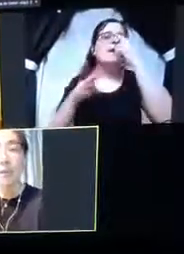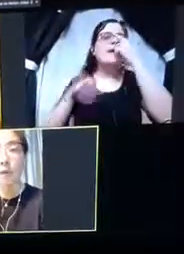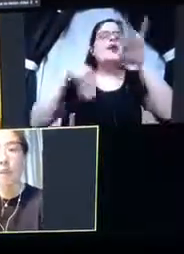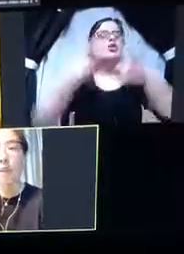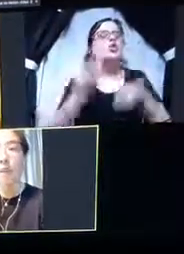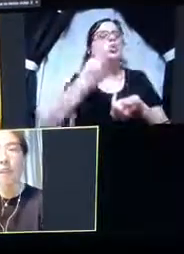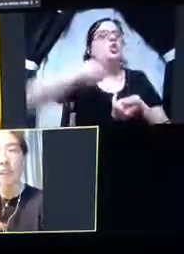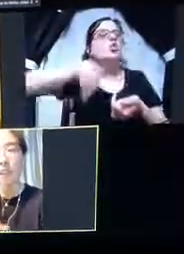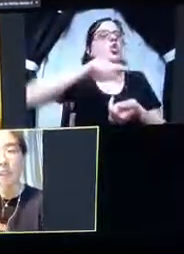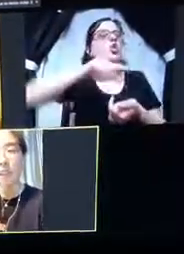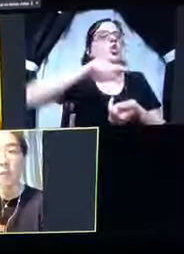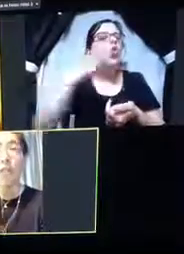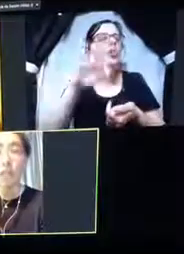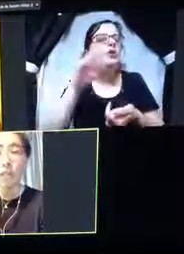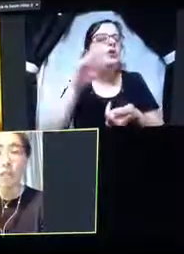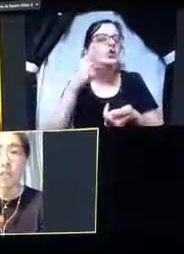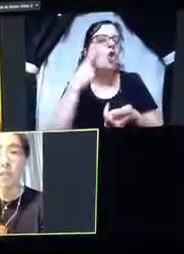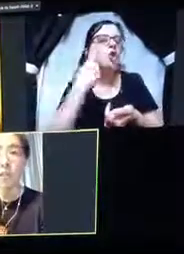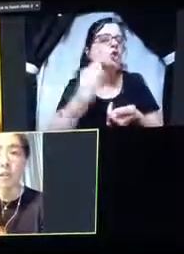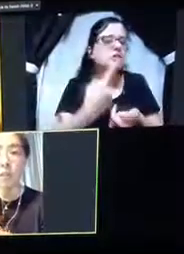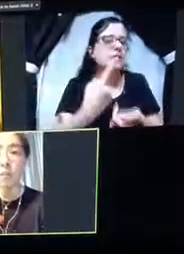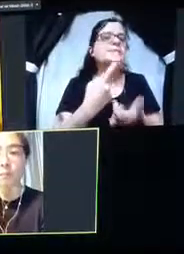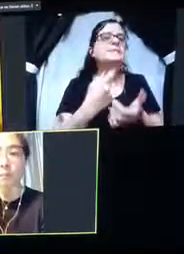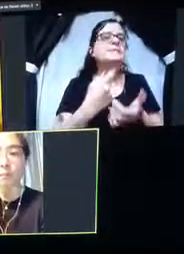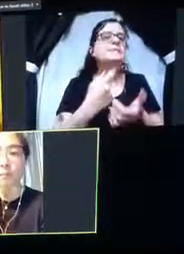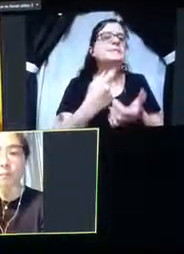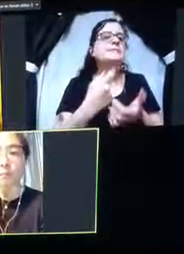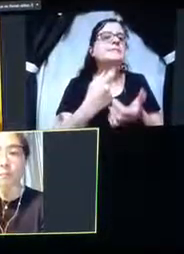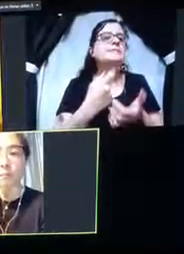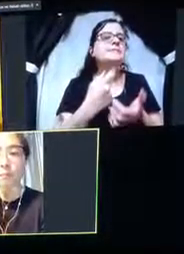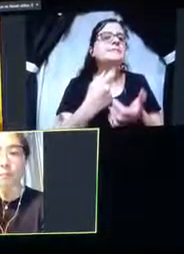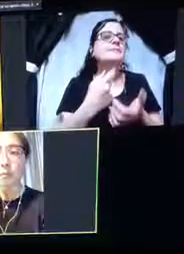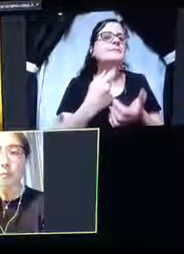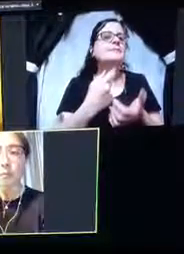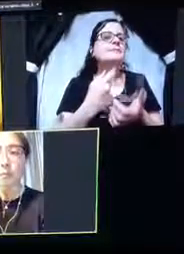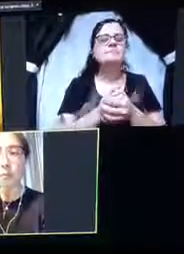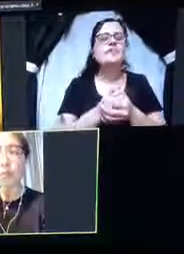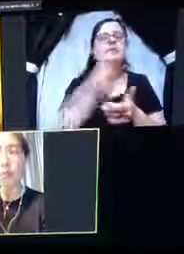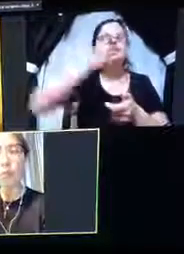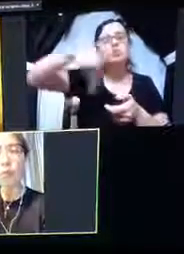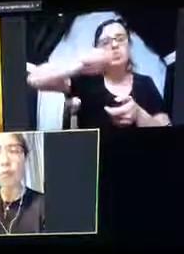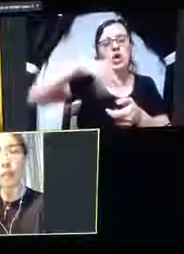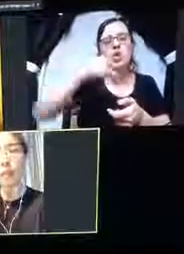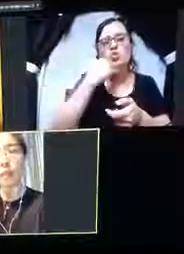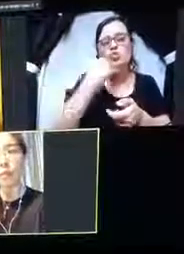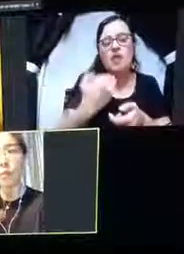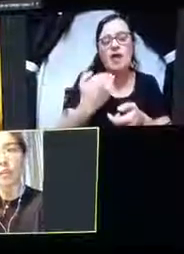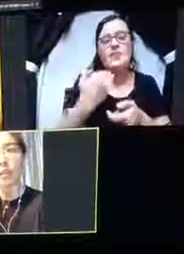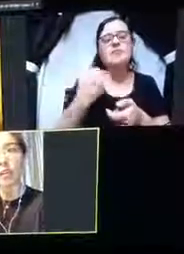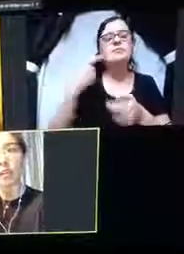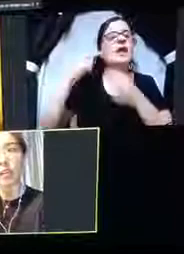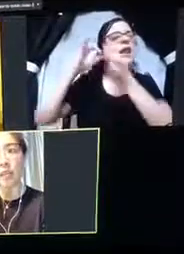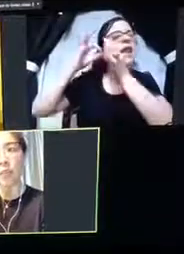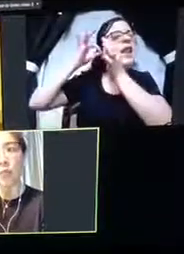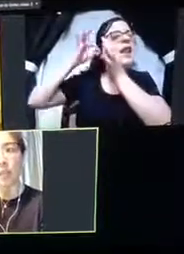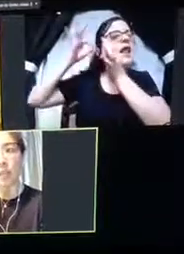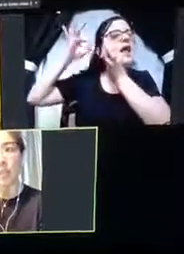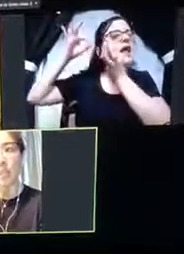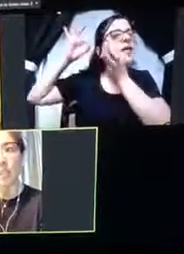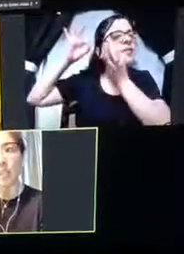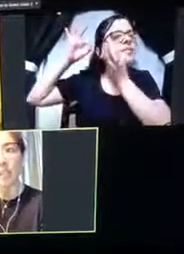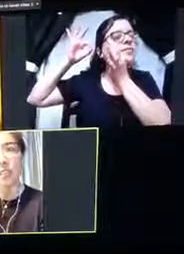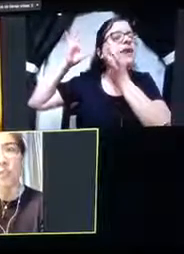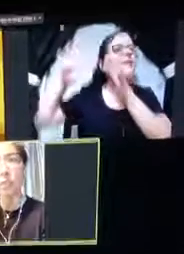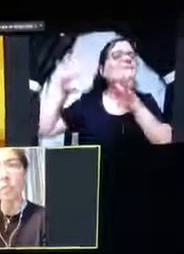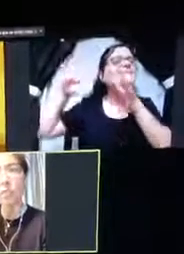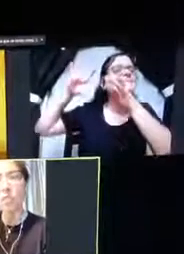decir, porque recordemos, y quienes no saben, toda la estructura auditiva está muy ligada a muchas